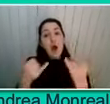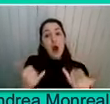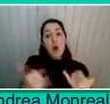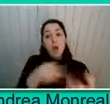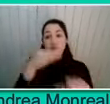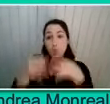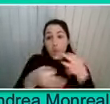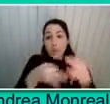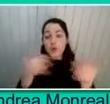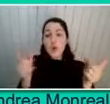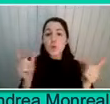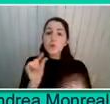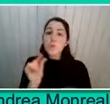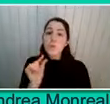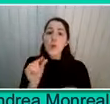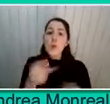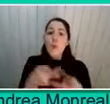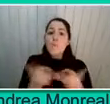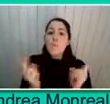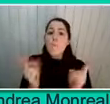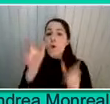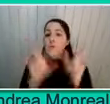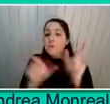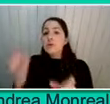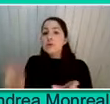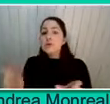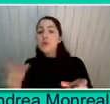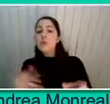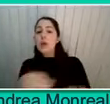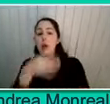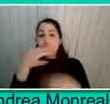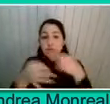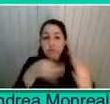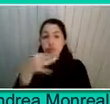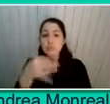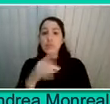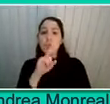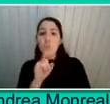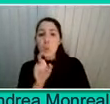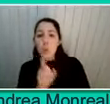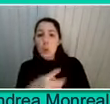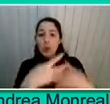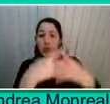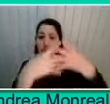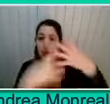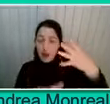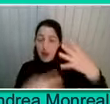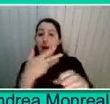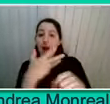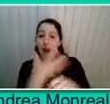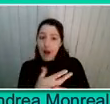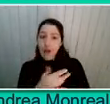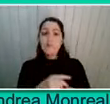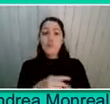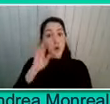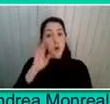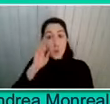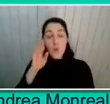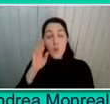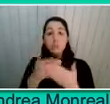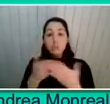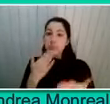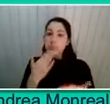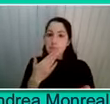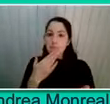través de los comentarios y preguntas que nos han dejado durante la transmisión. Les recordamos también contestar nuestra encuesta